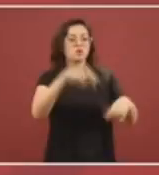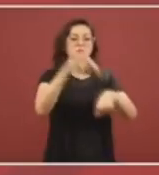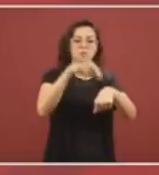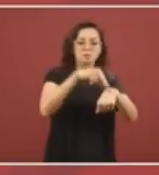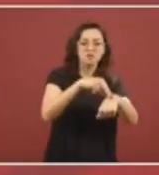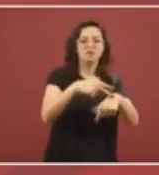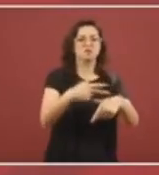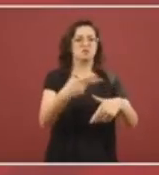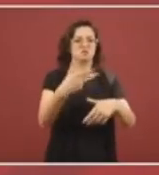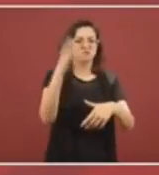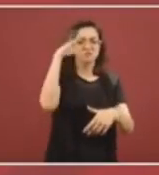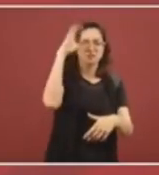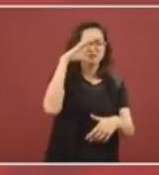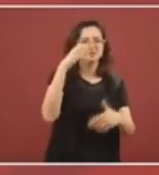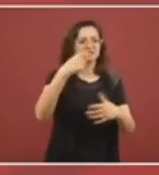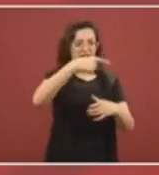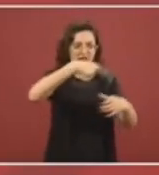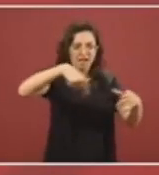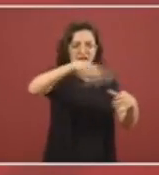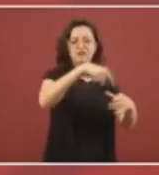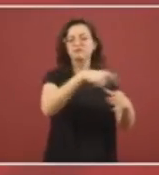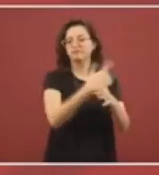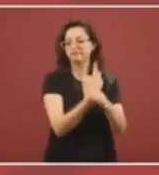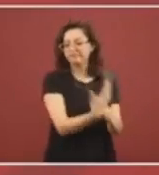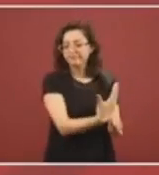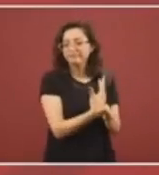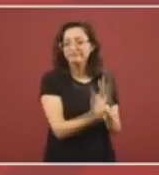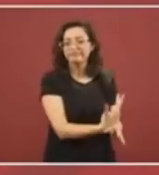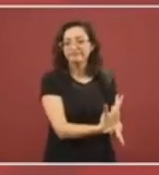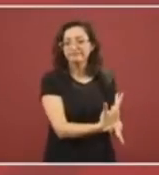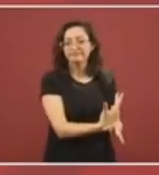científicos los que nos